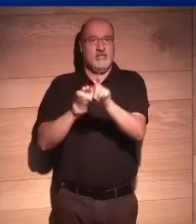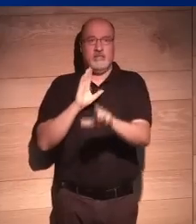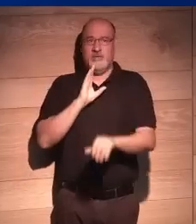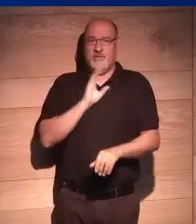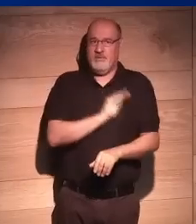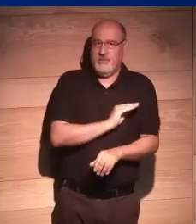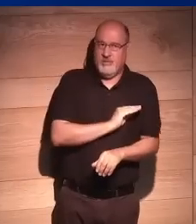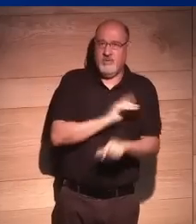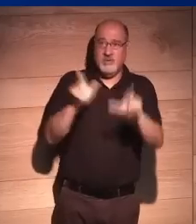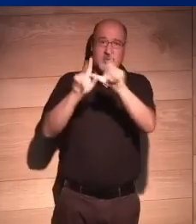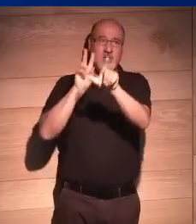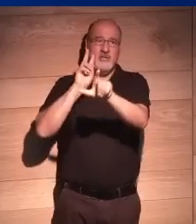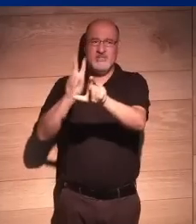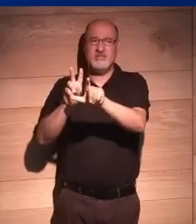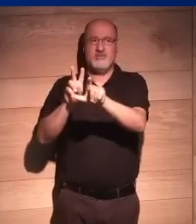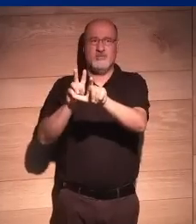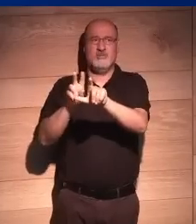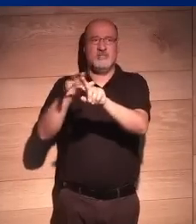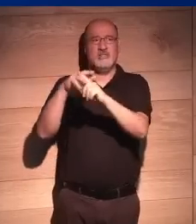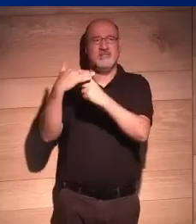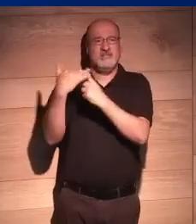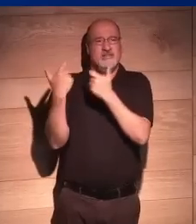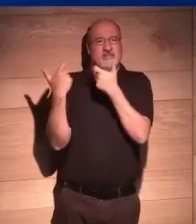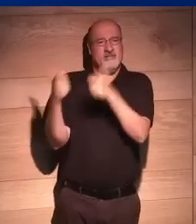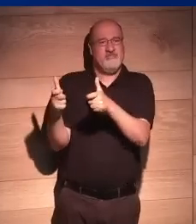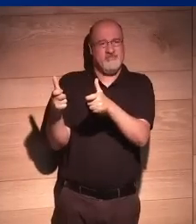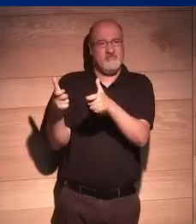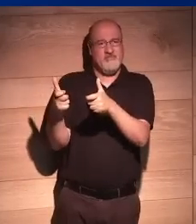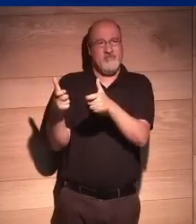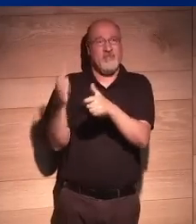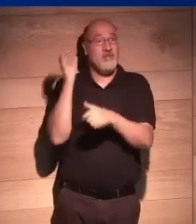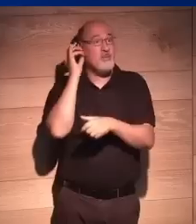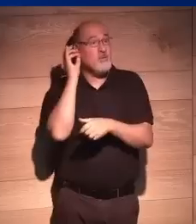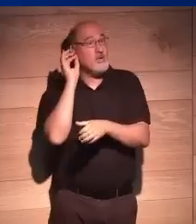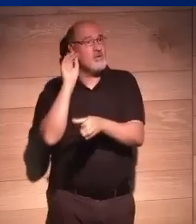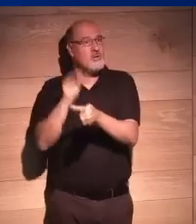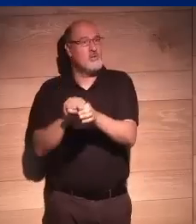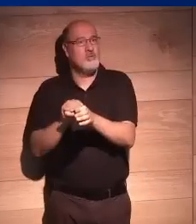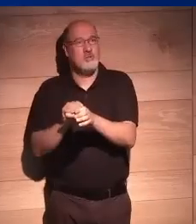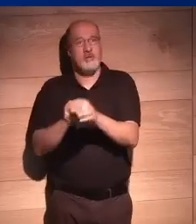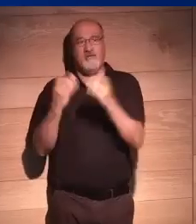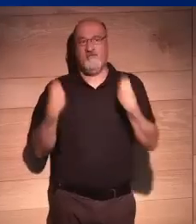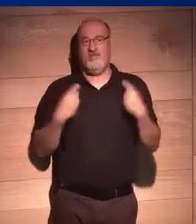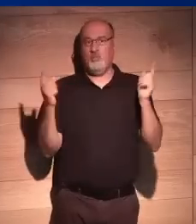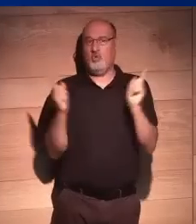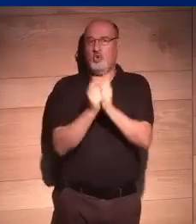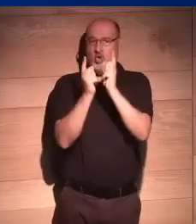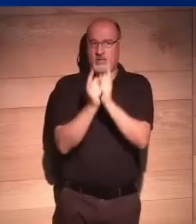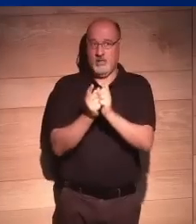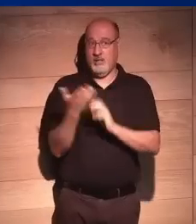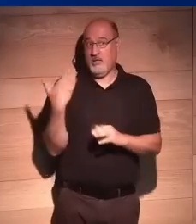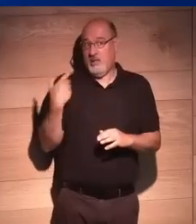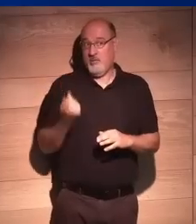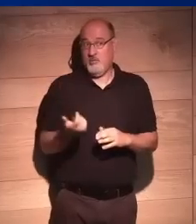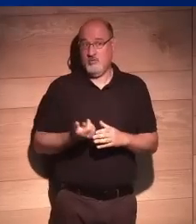fuera he visto que es un sector que en concreto también con las mujeres Es muy tiene cruel. una vida muy corta. Y hace